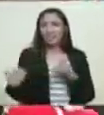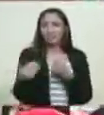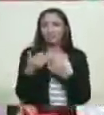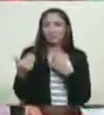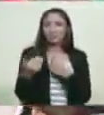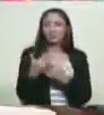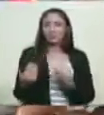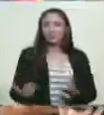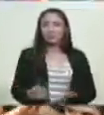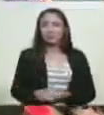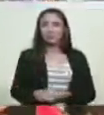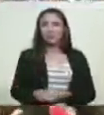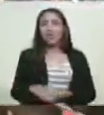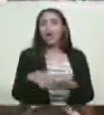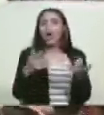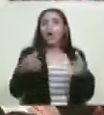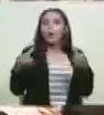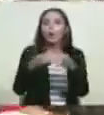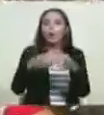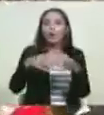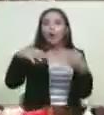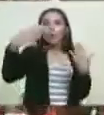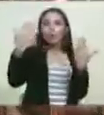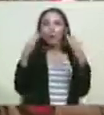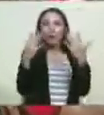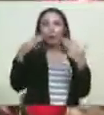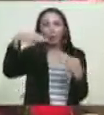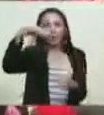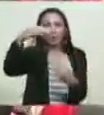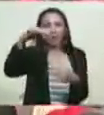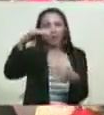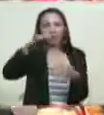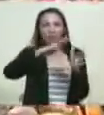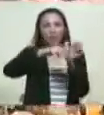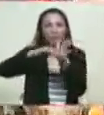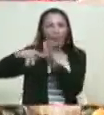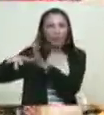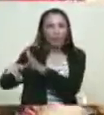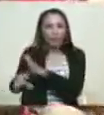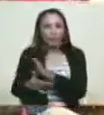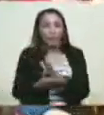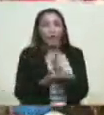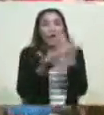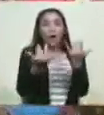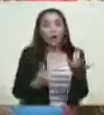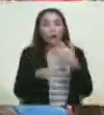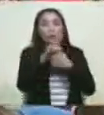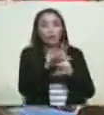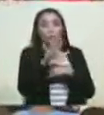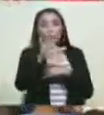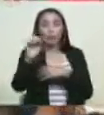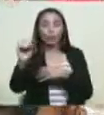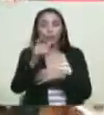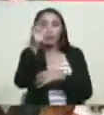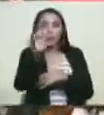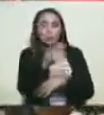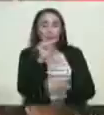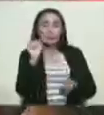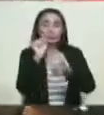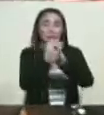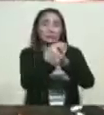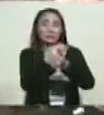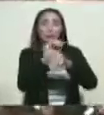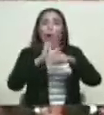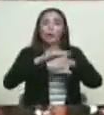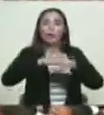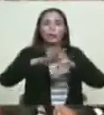con la operación Manos de Papel. Tenemos a más de 250 oligarcas presos por